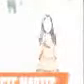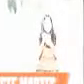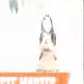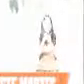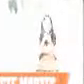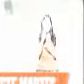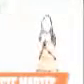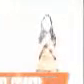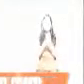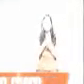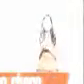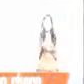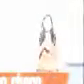prensa